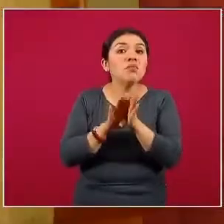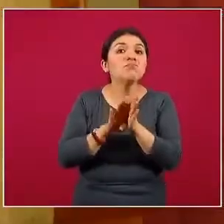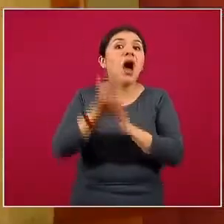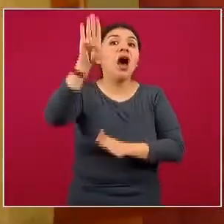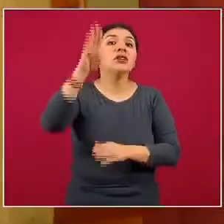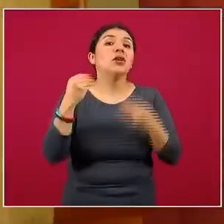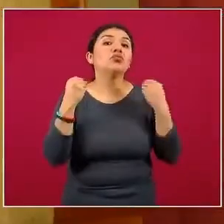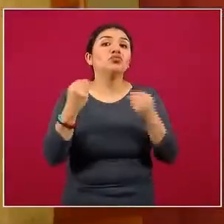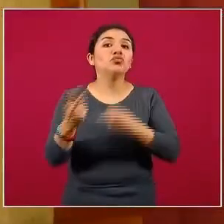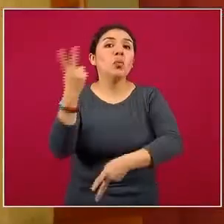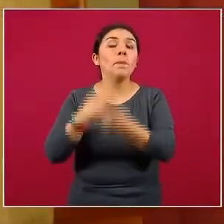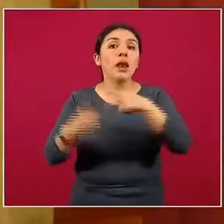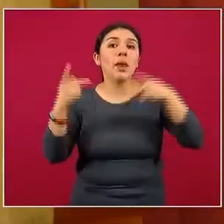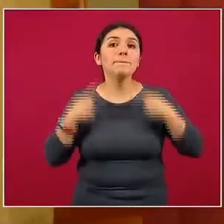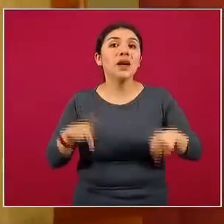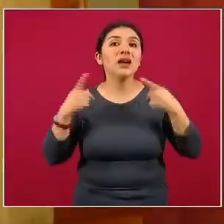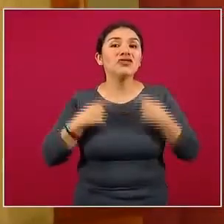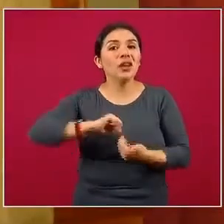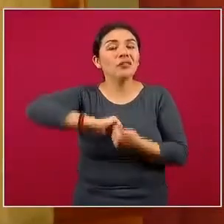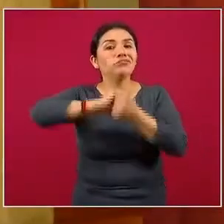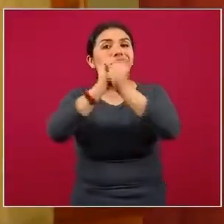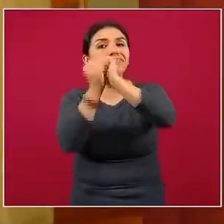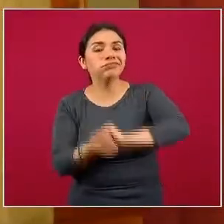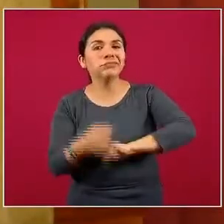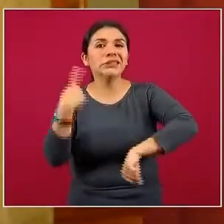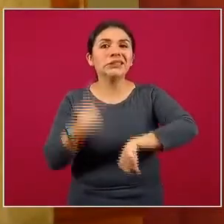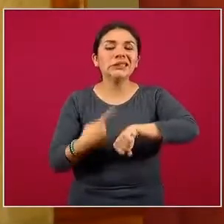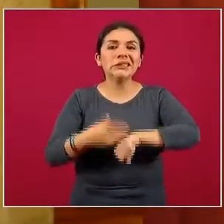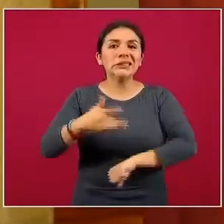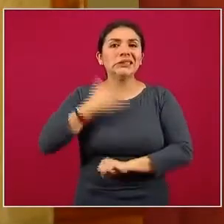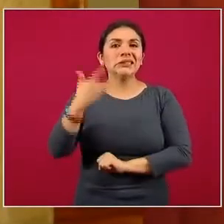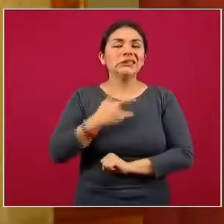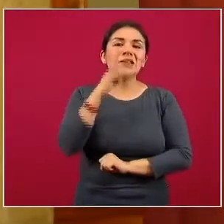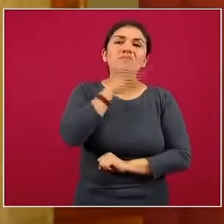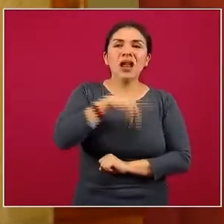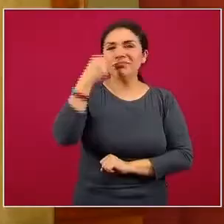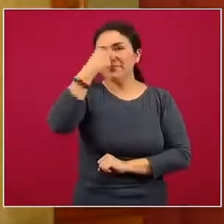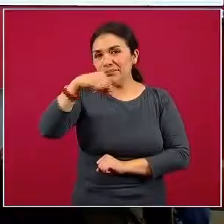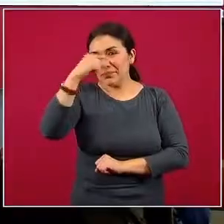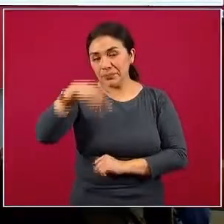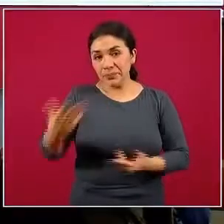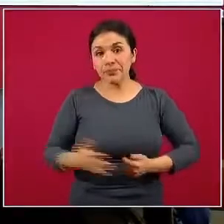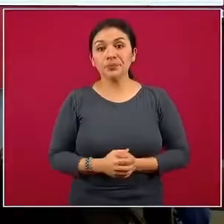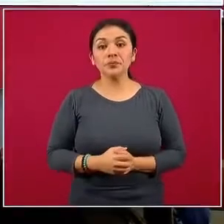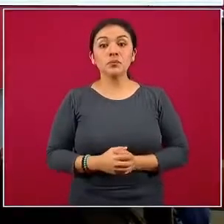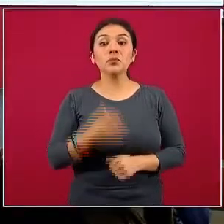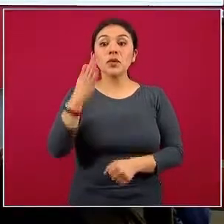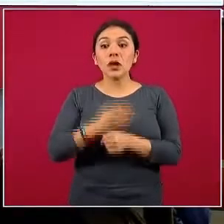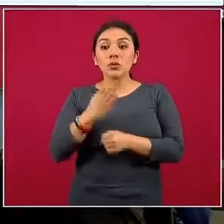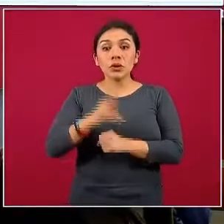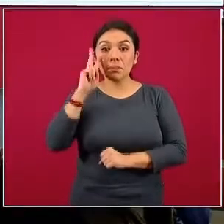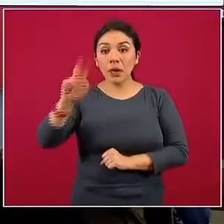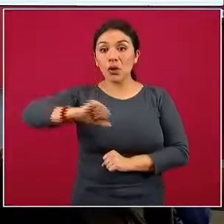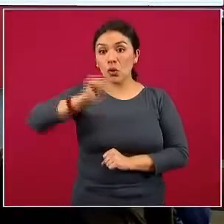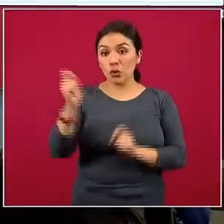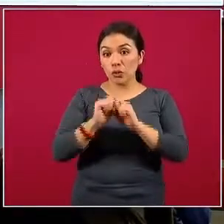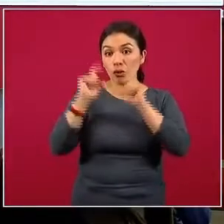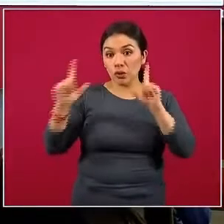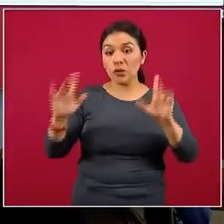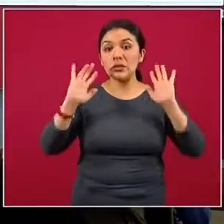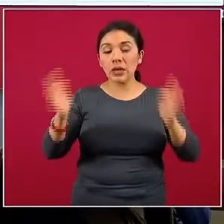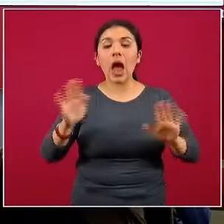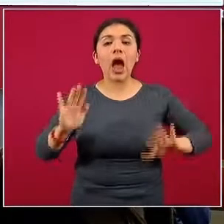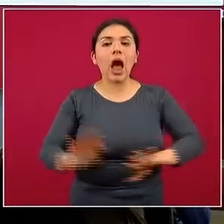la cantidad de personas que desarrollan signos y síntomas respiratorios. Si vemos la siguiente diapositiva,